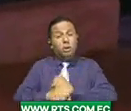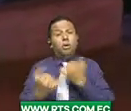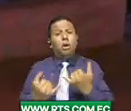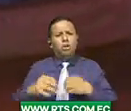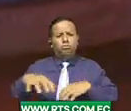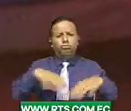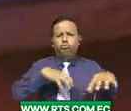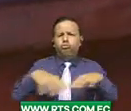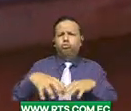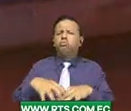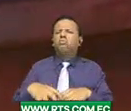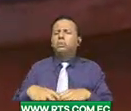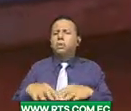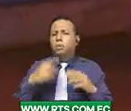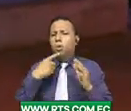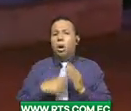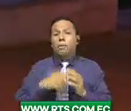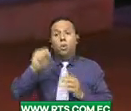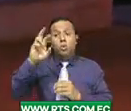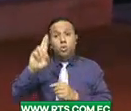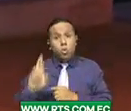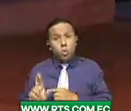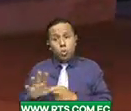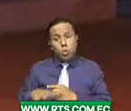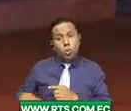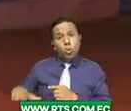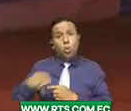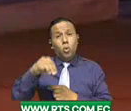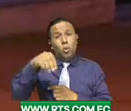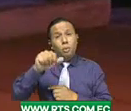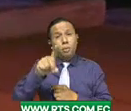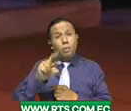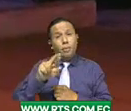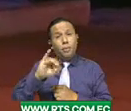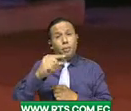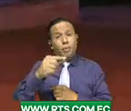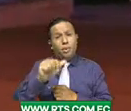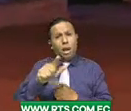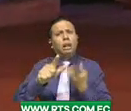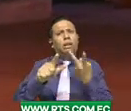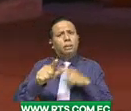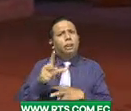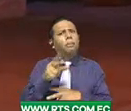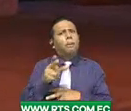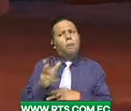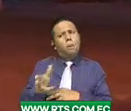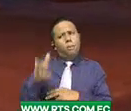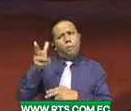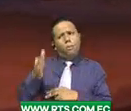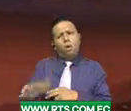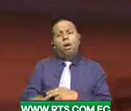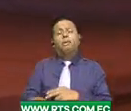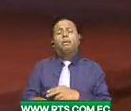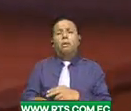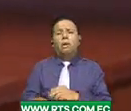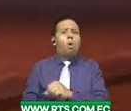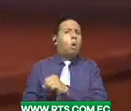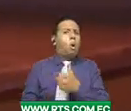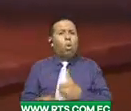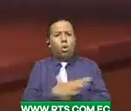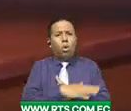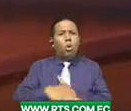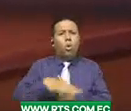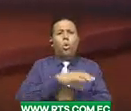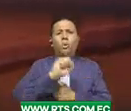sector sur, en el sector del Madrigal, pues también se ha registrado una muerte violenta. Y aparte, en el sector de Socio